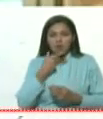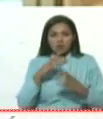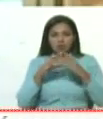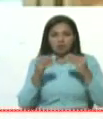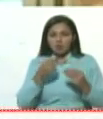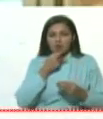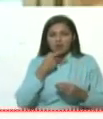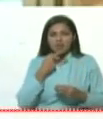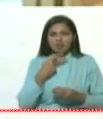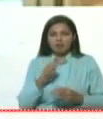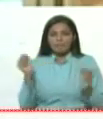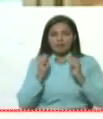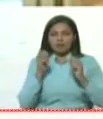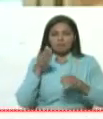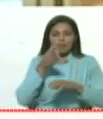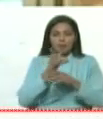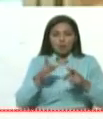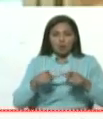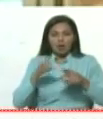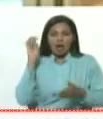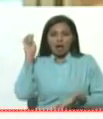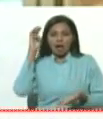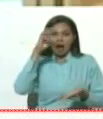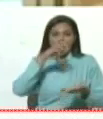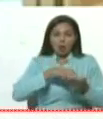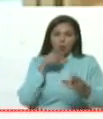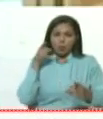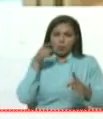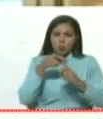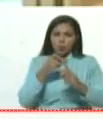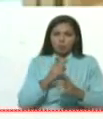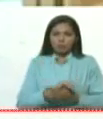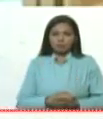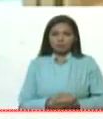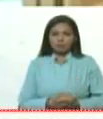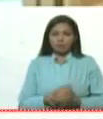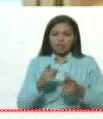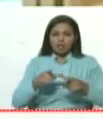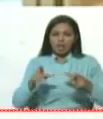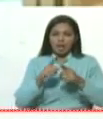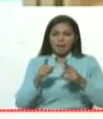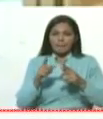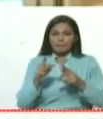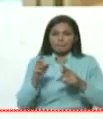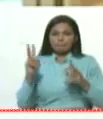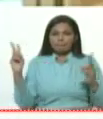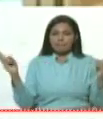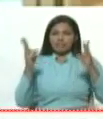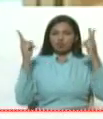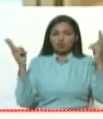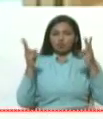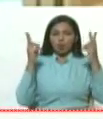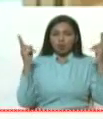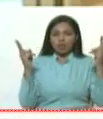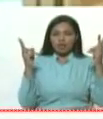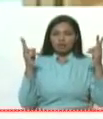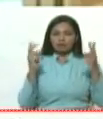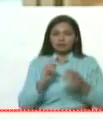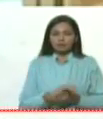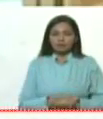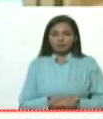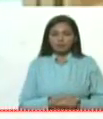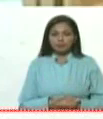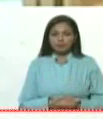Mérida nos vamos al estado Aragua. Vámonos directo. Allá en La Victoria, municipio José Félix Rivas, para ver